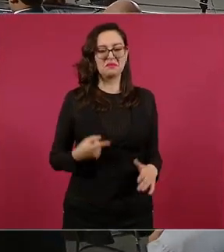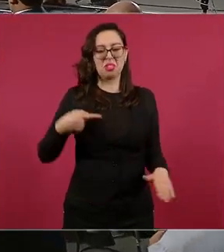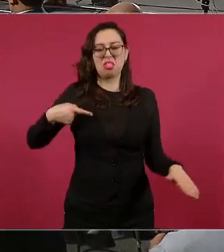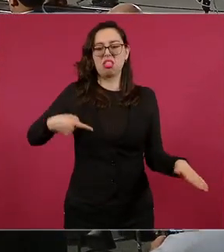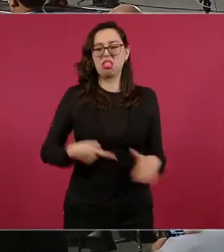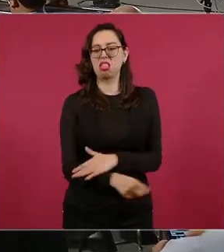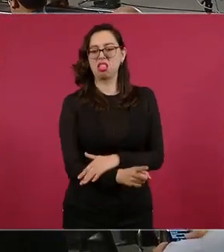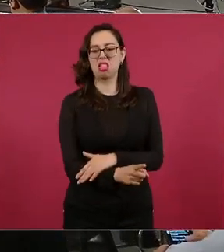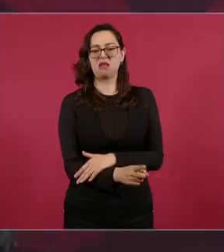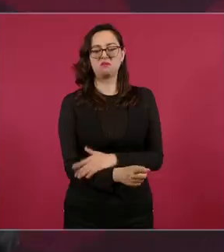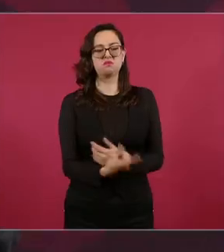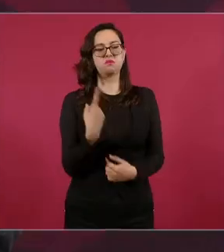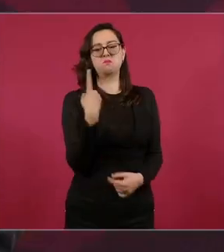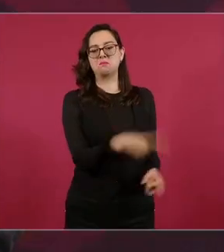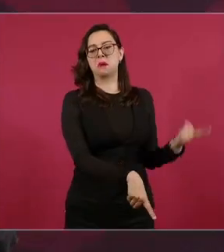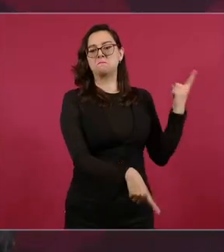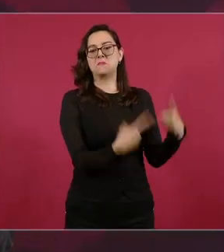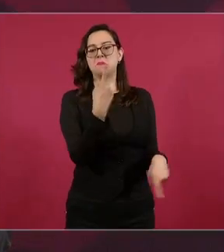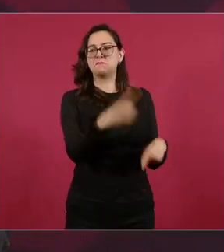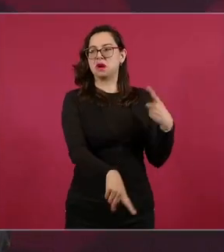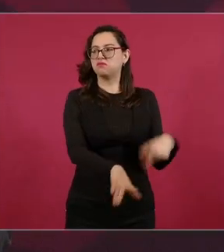están ordenando